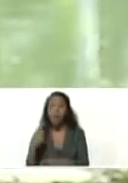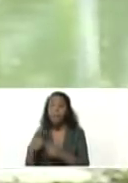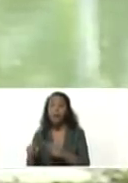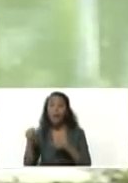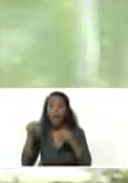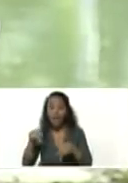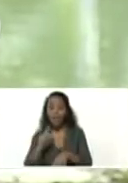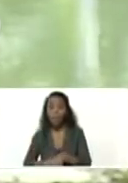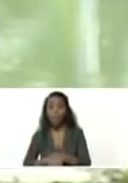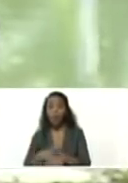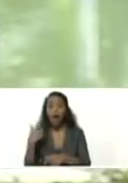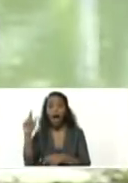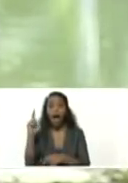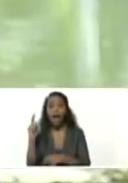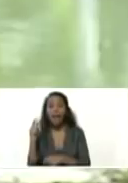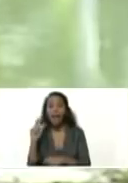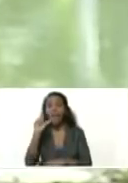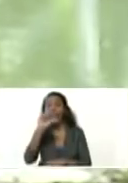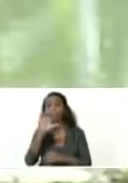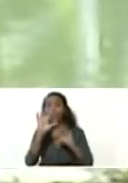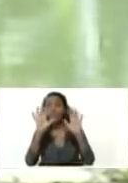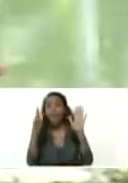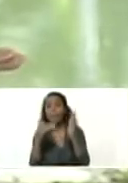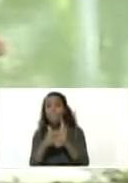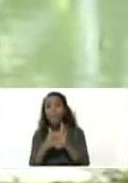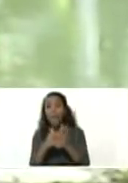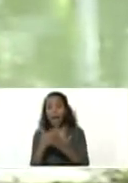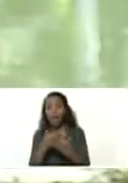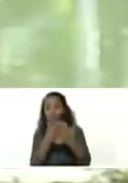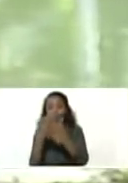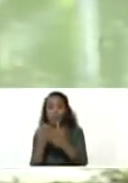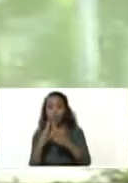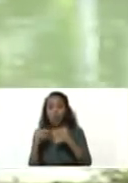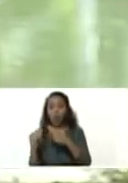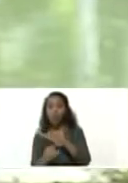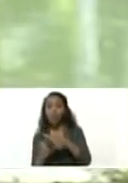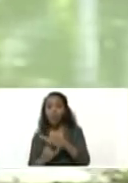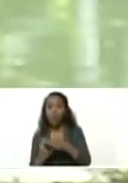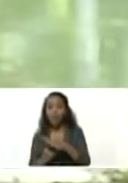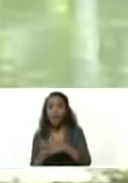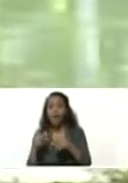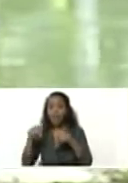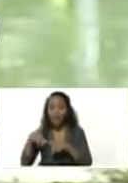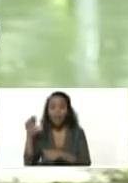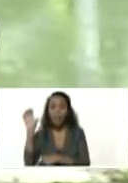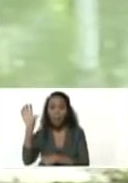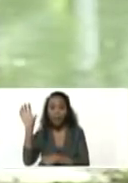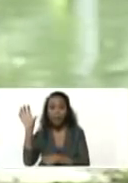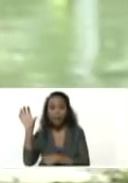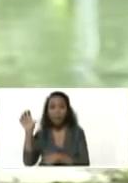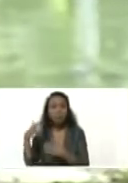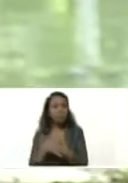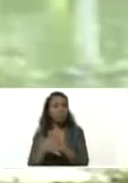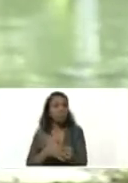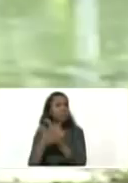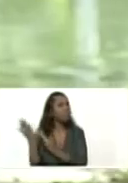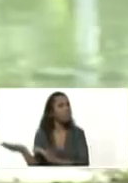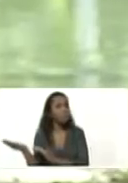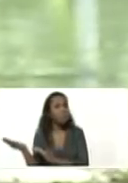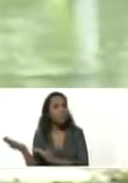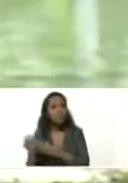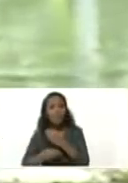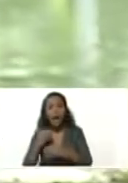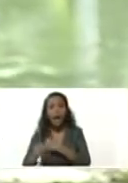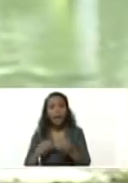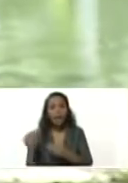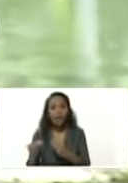10.000 estudiantes aproximadamente en todos los institutos de teología del país. ¿Qué es lo que haría y qué es lo